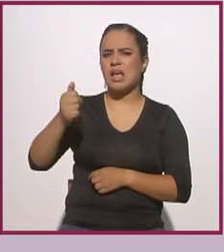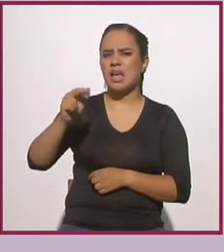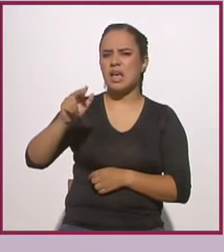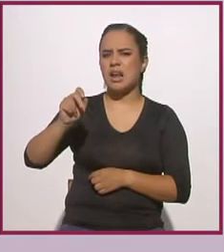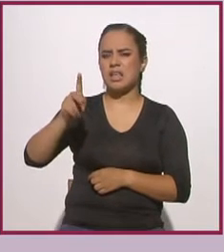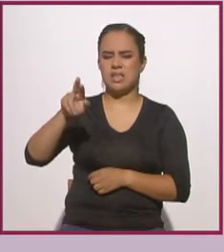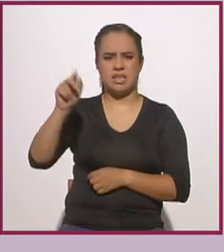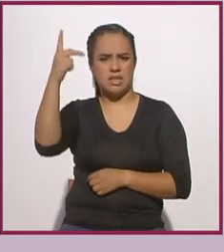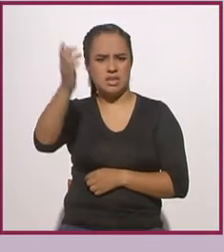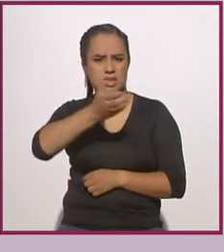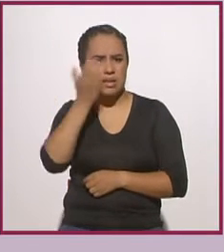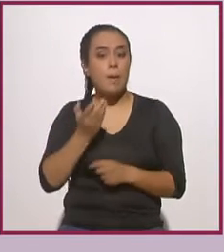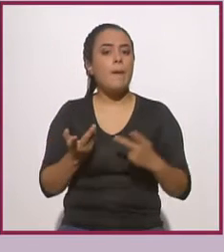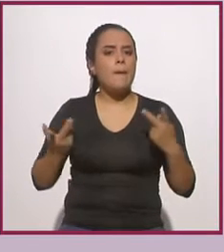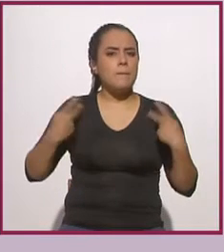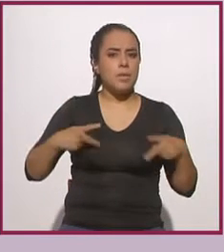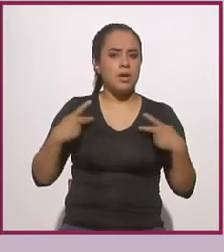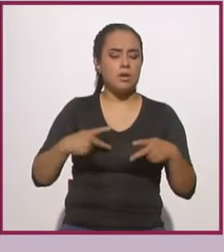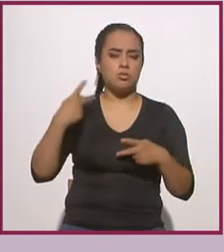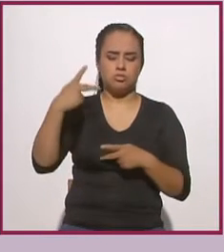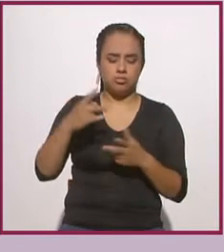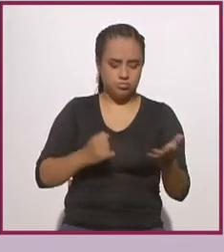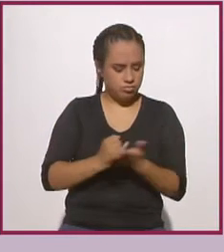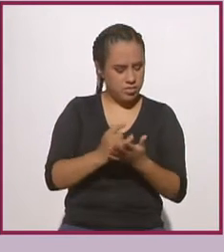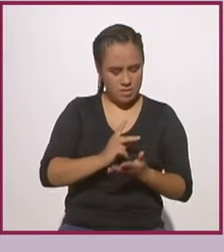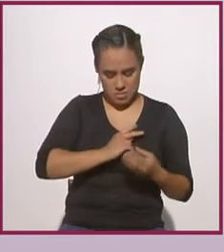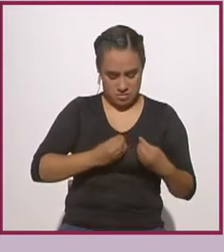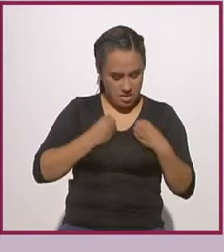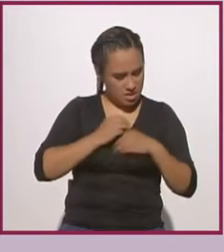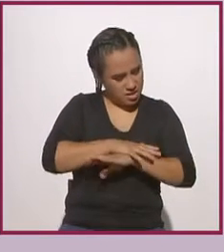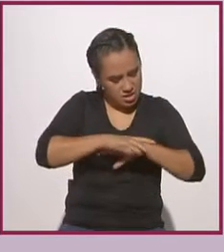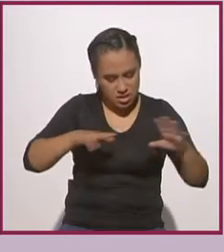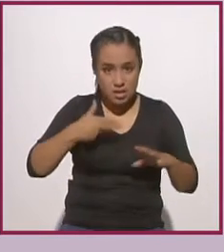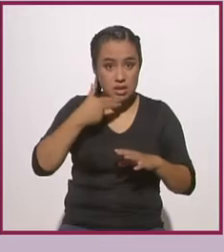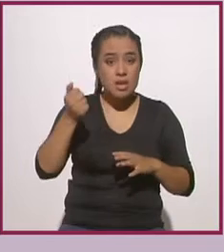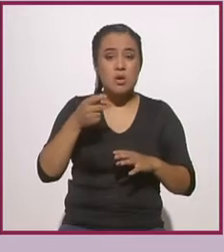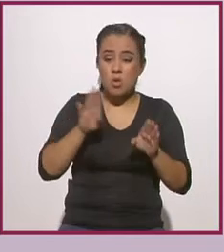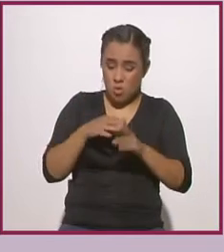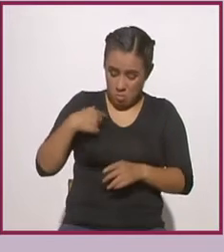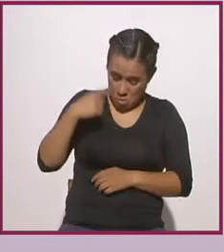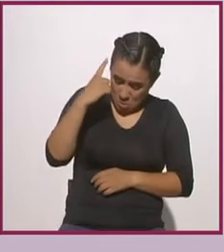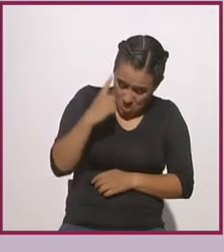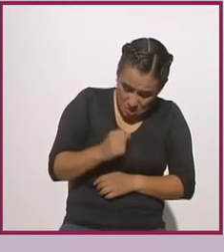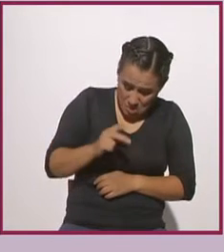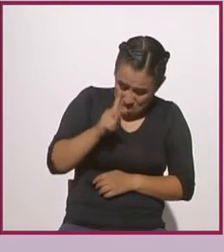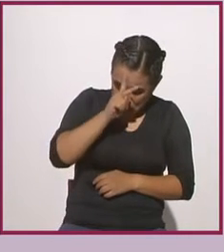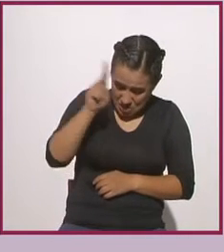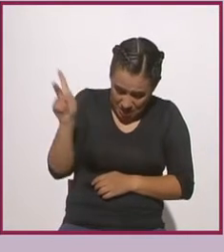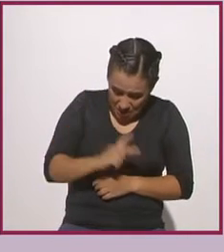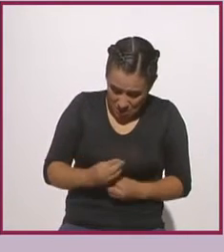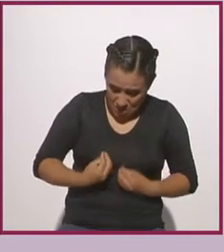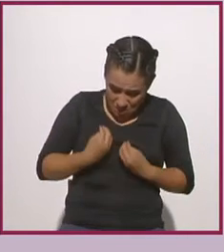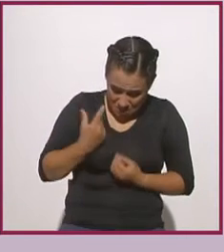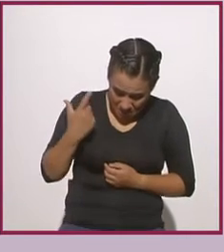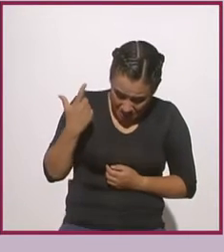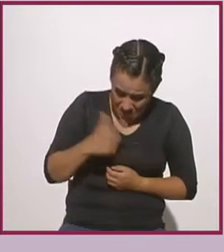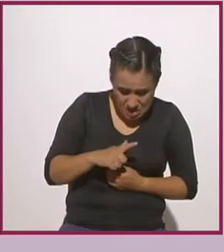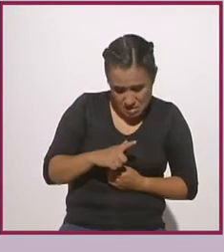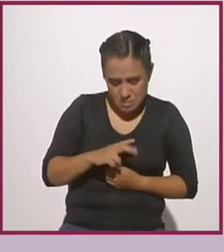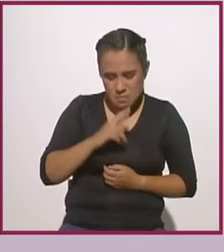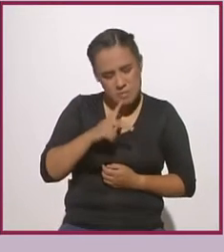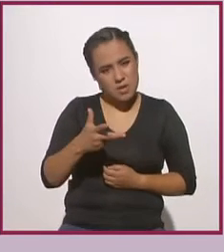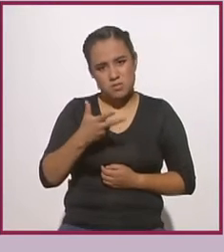harakiri, realizada por personas que deciden acabar con sus vidas antes de verse degradadas por la indignidad y la miseria moral.